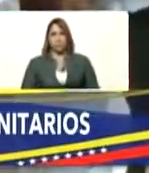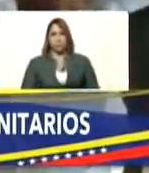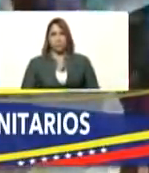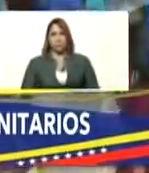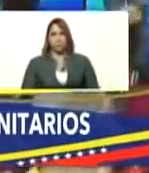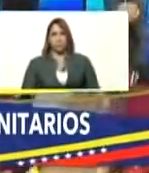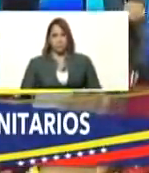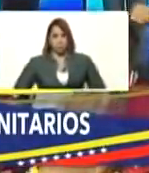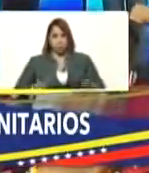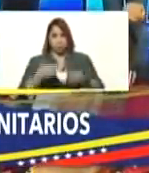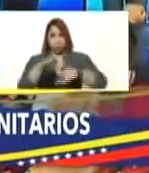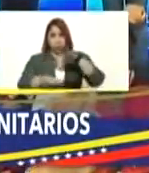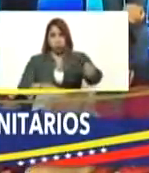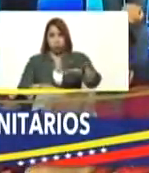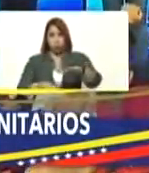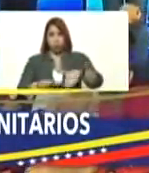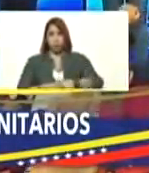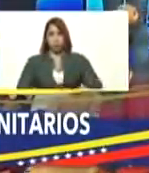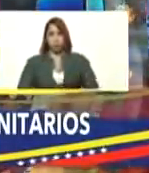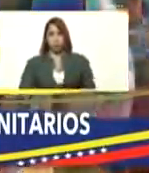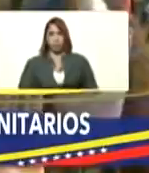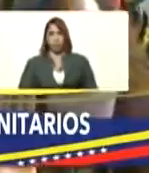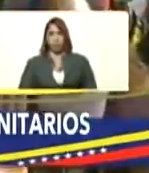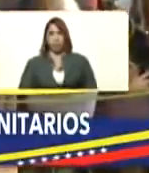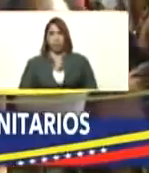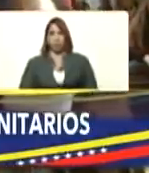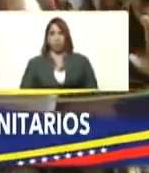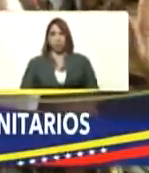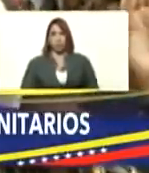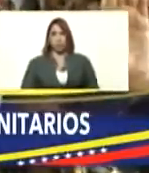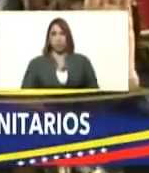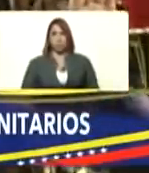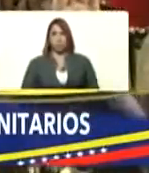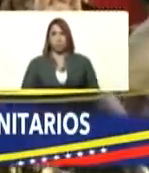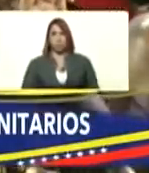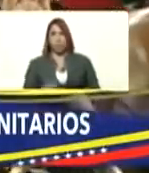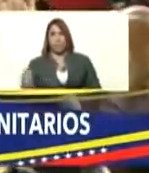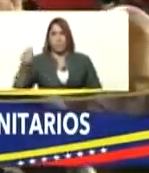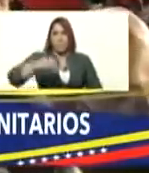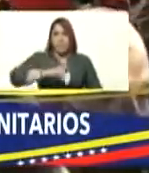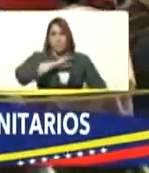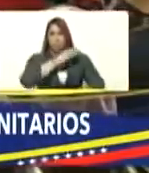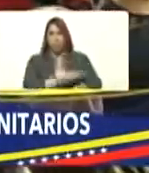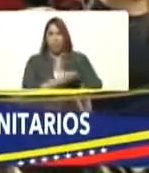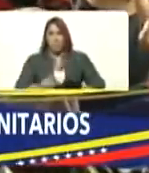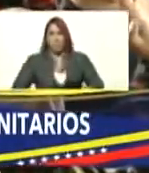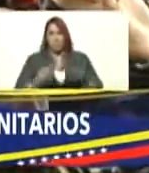para llevar adelante cada vez más poder para el pueblo